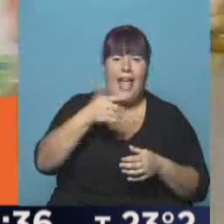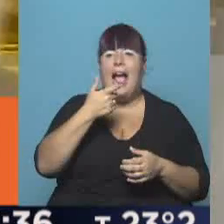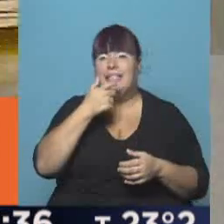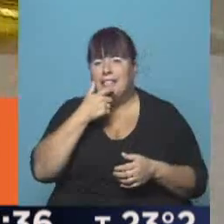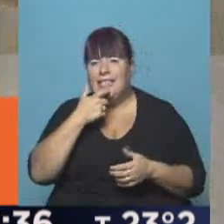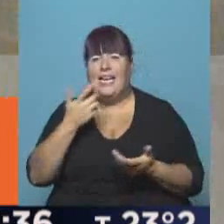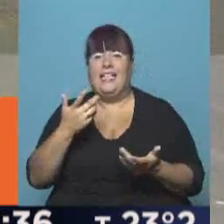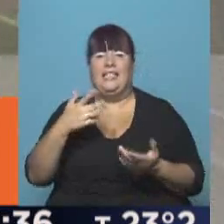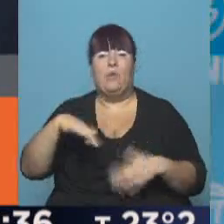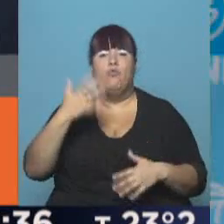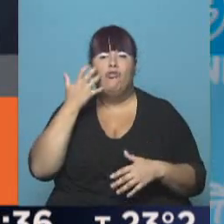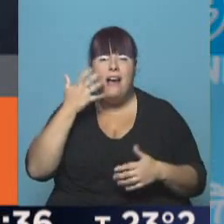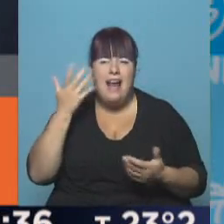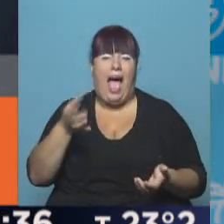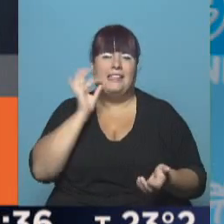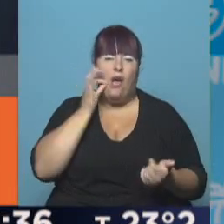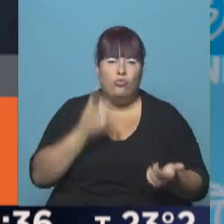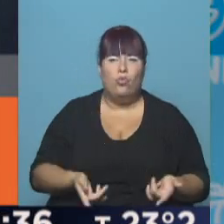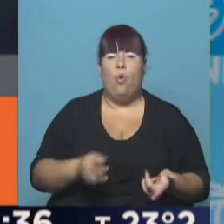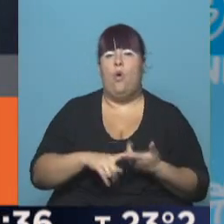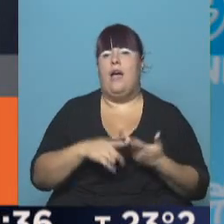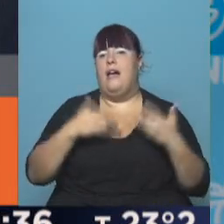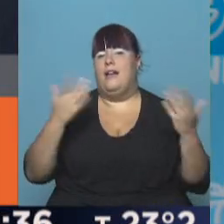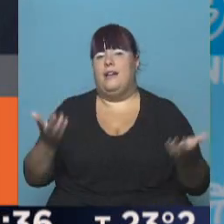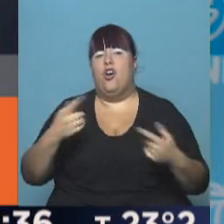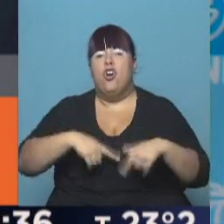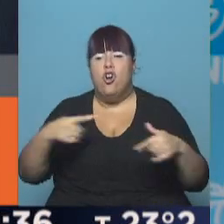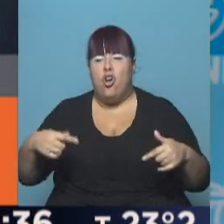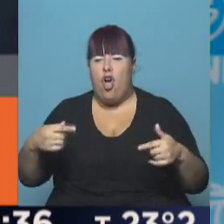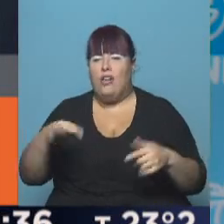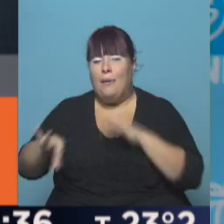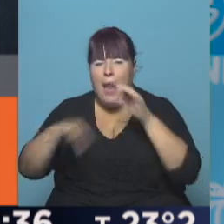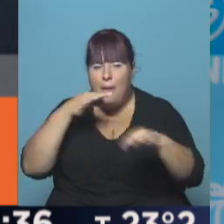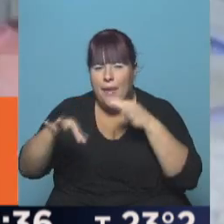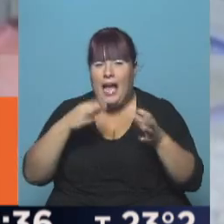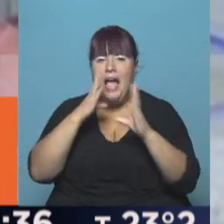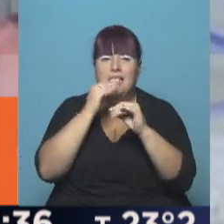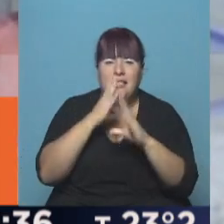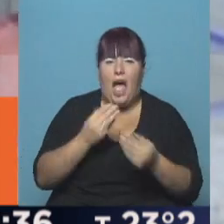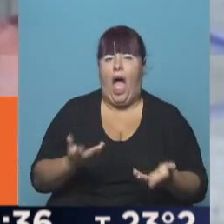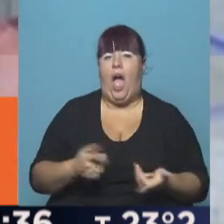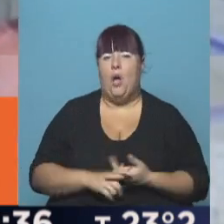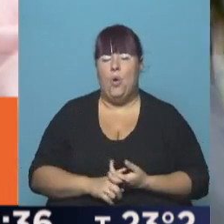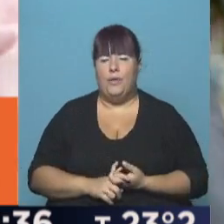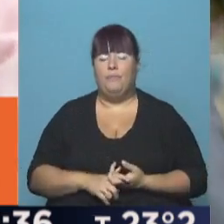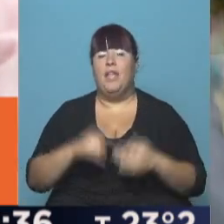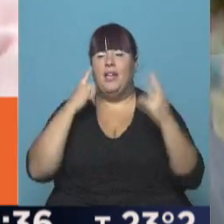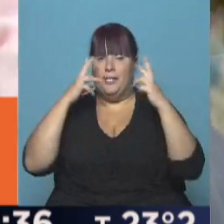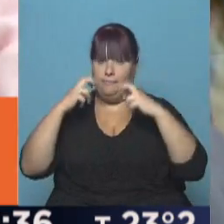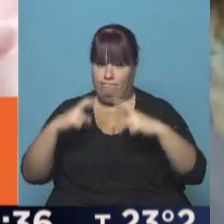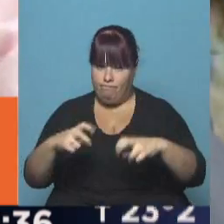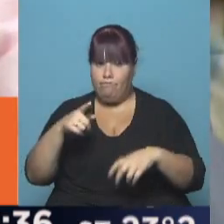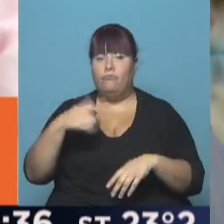galletitas con mucho tenor de grasa y de azúcar productos de copetín sándwiches el estudio